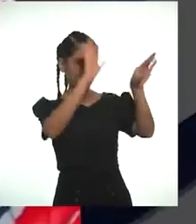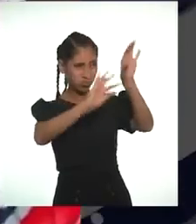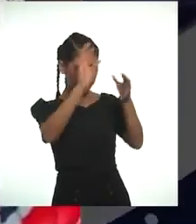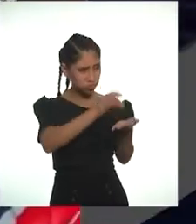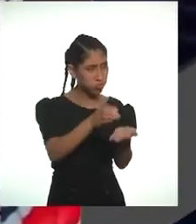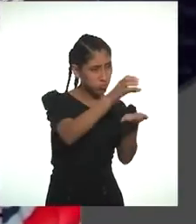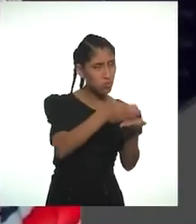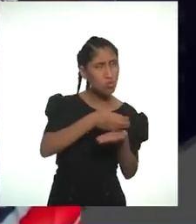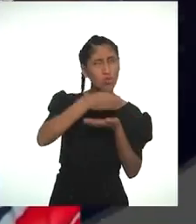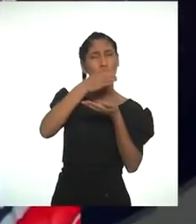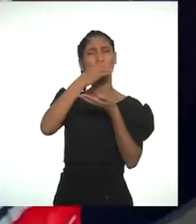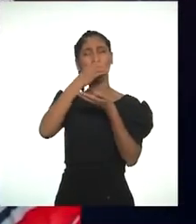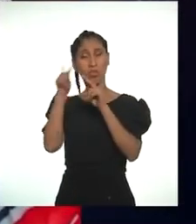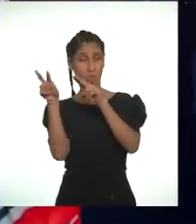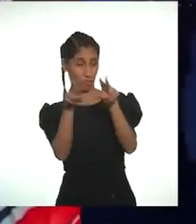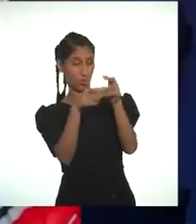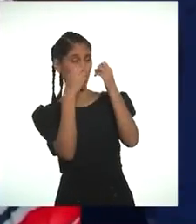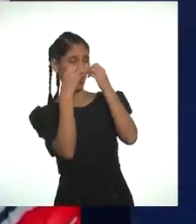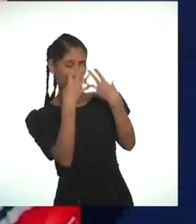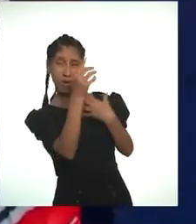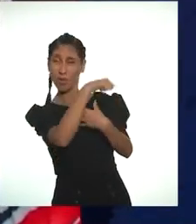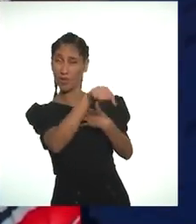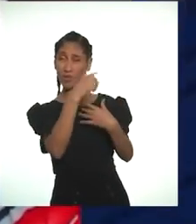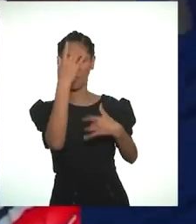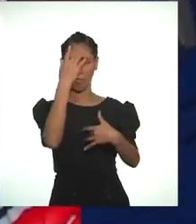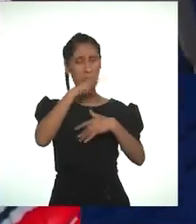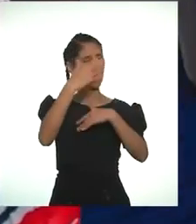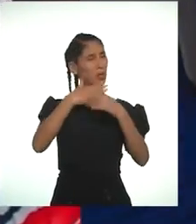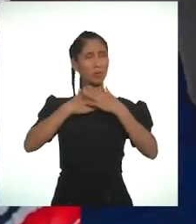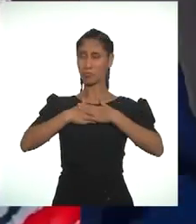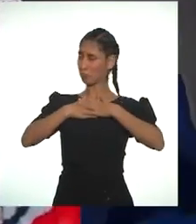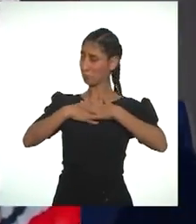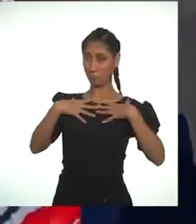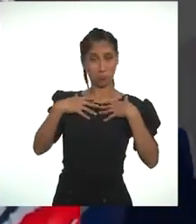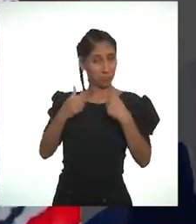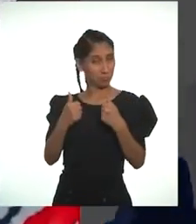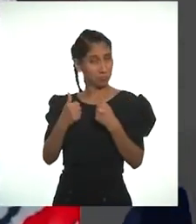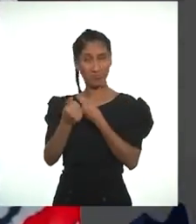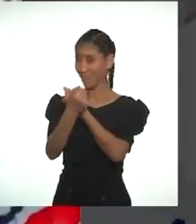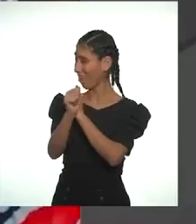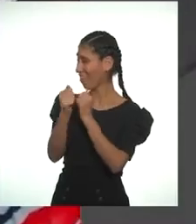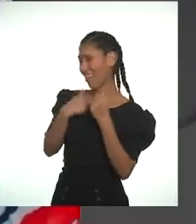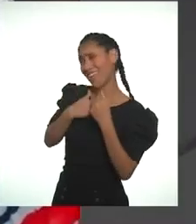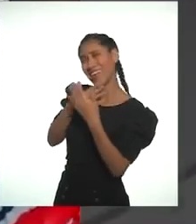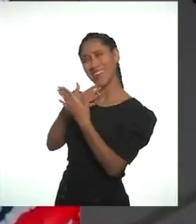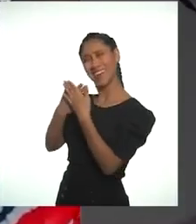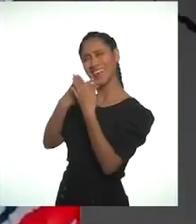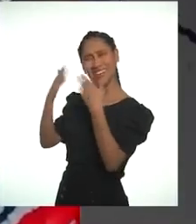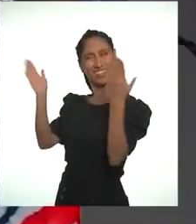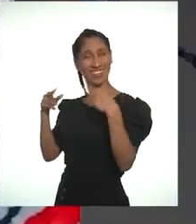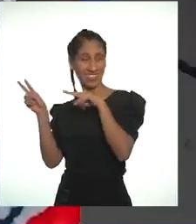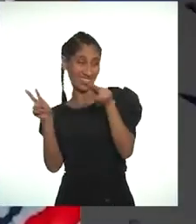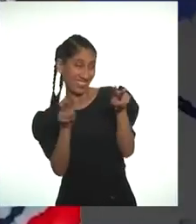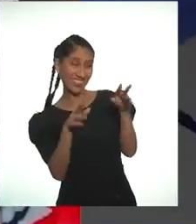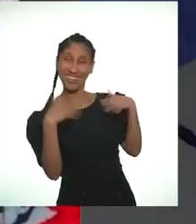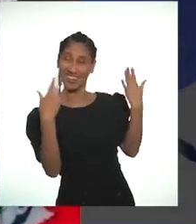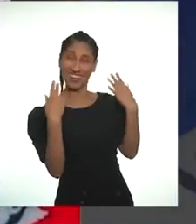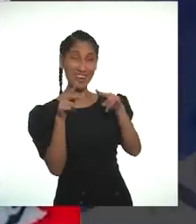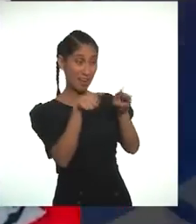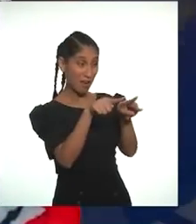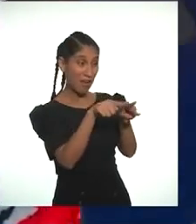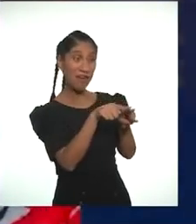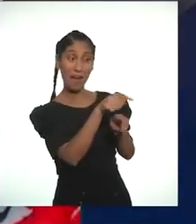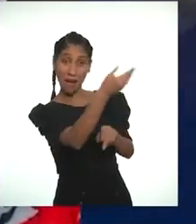que de este comando salgan felices, ¿no? Contentos, sanos, salvos. Y eso nos llena de alegría y eso